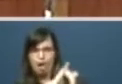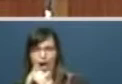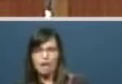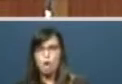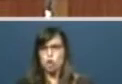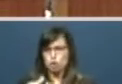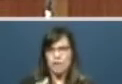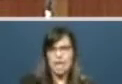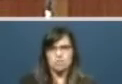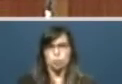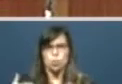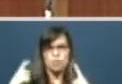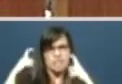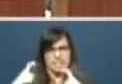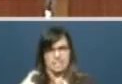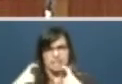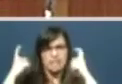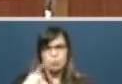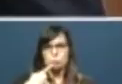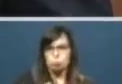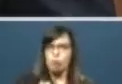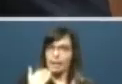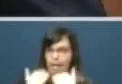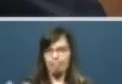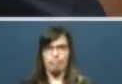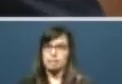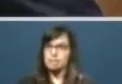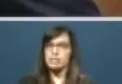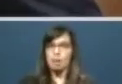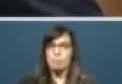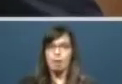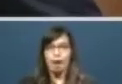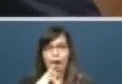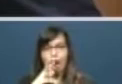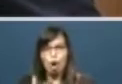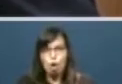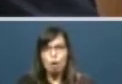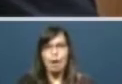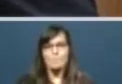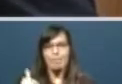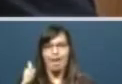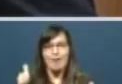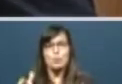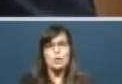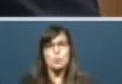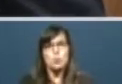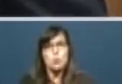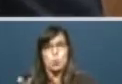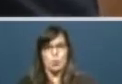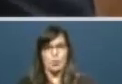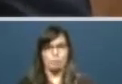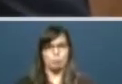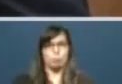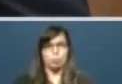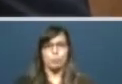y esfuerzos que hay que seguir agradeciendo se encuentra iniciando una nueva etapa aunque también